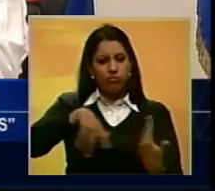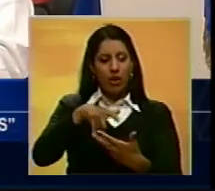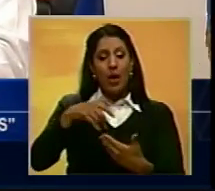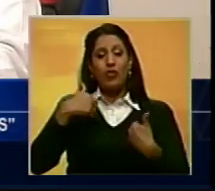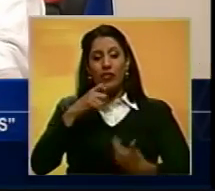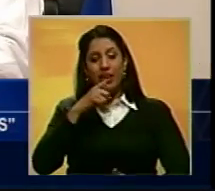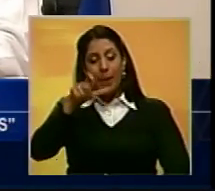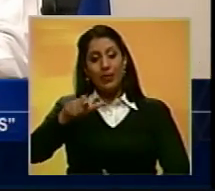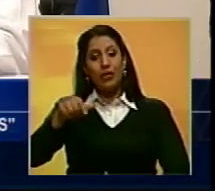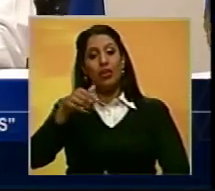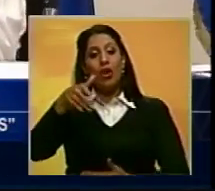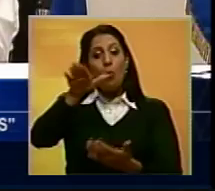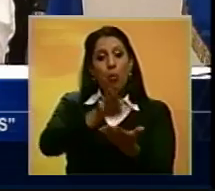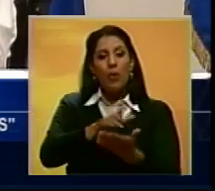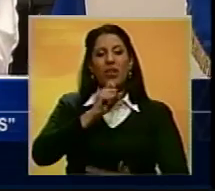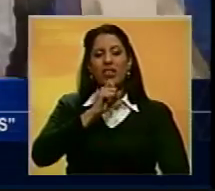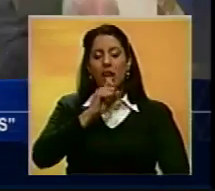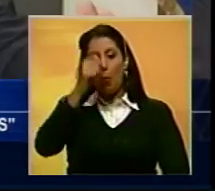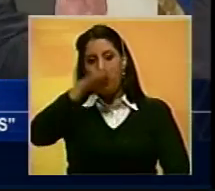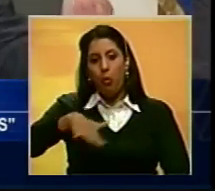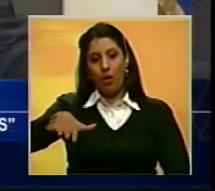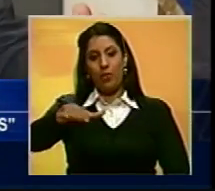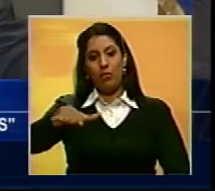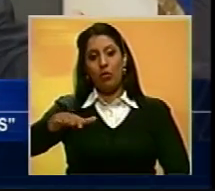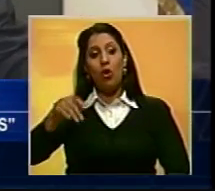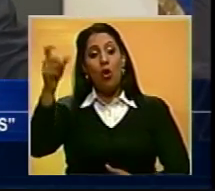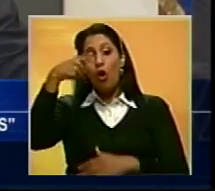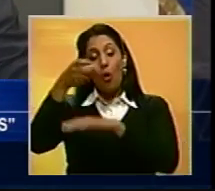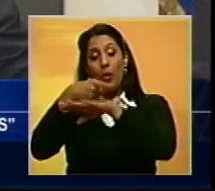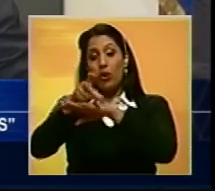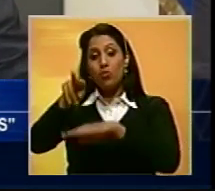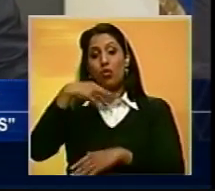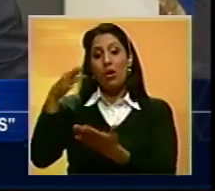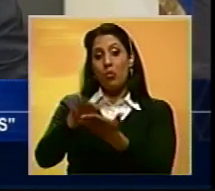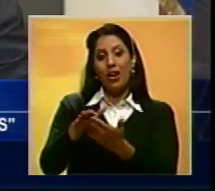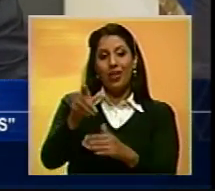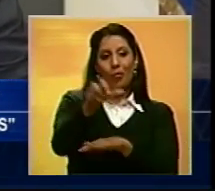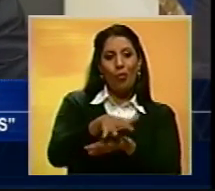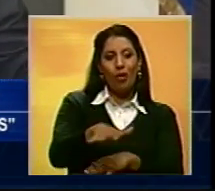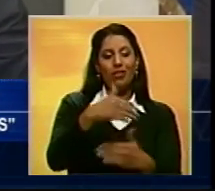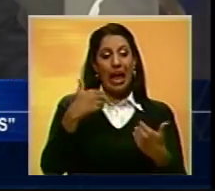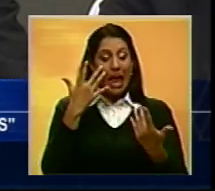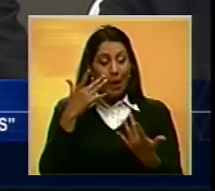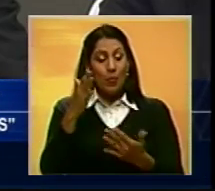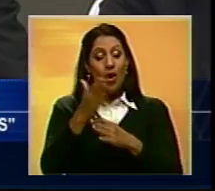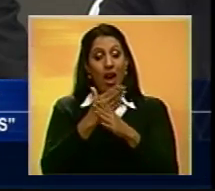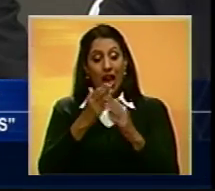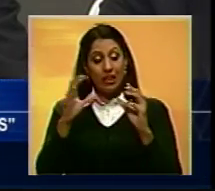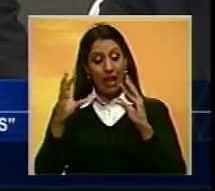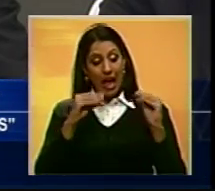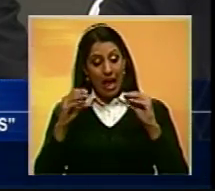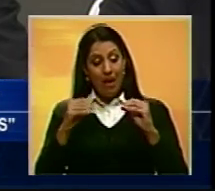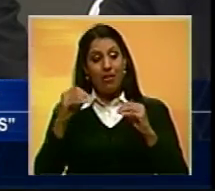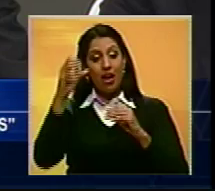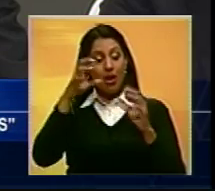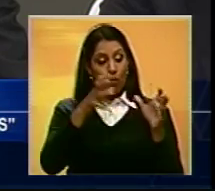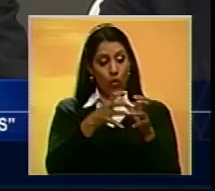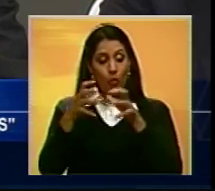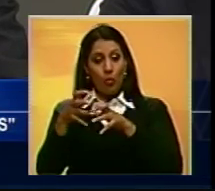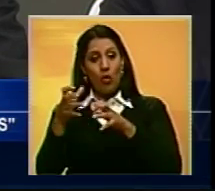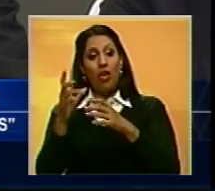los muertos salen del pueblo. Y yo creo profundamente en el diálogo, y yo creo que sí, que si las dos partes que representan a la